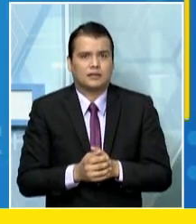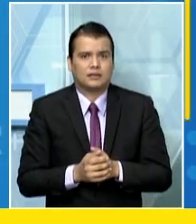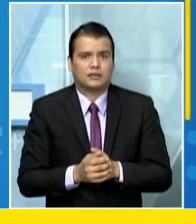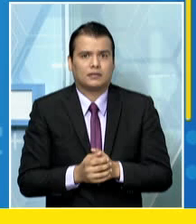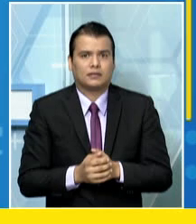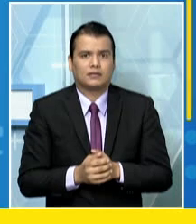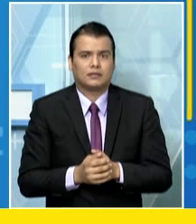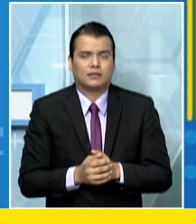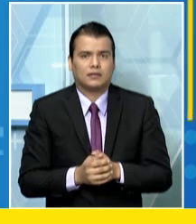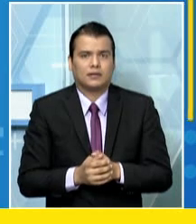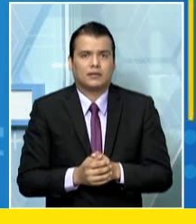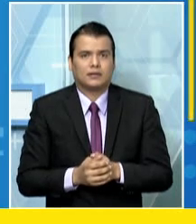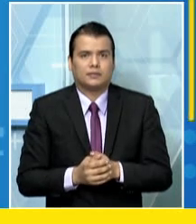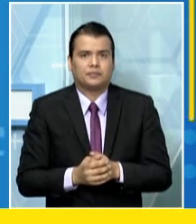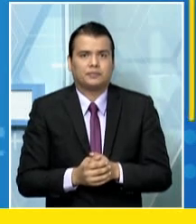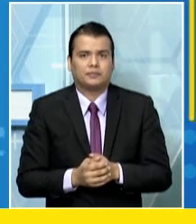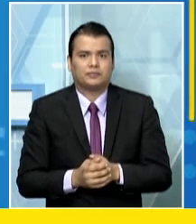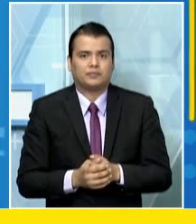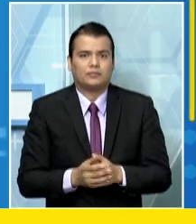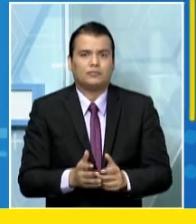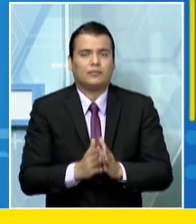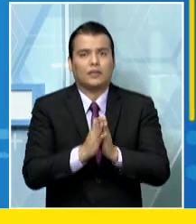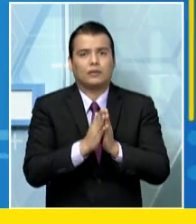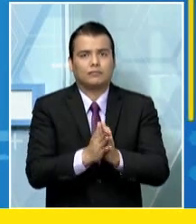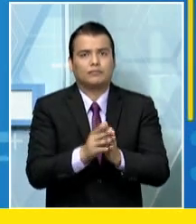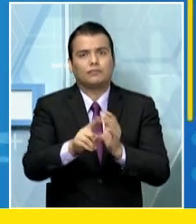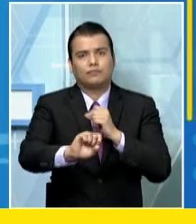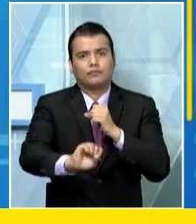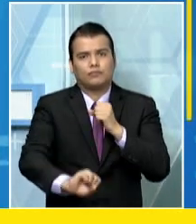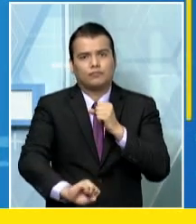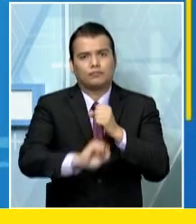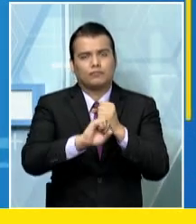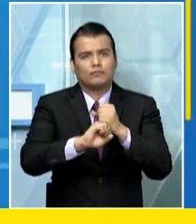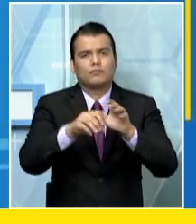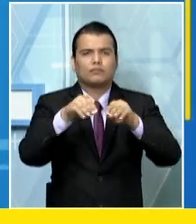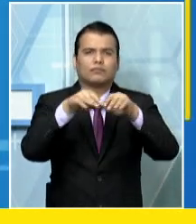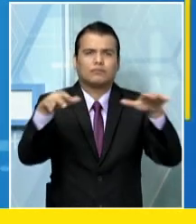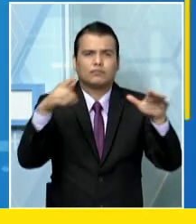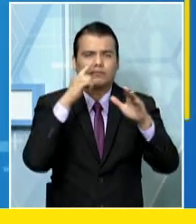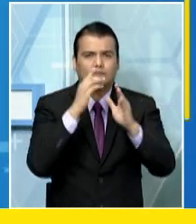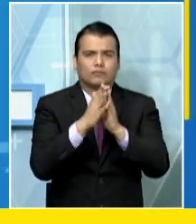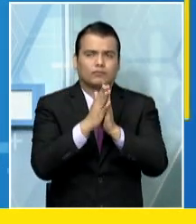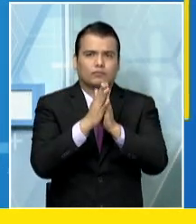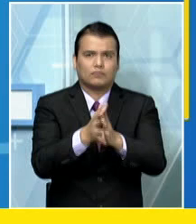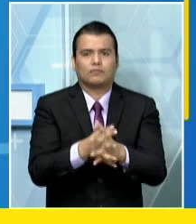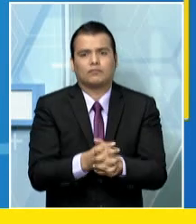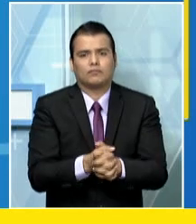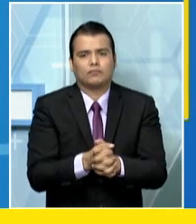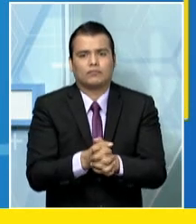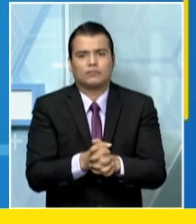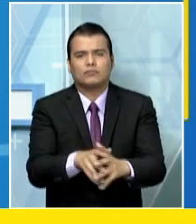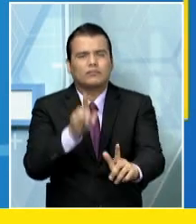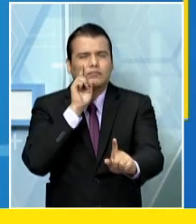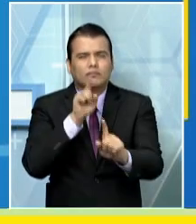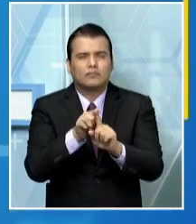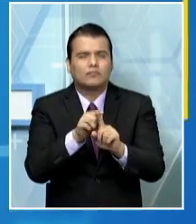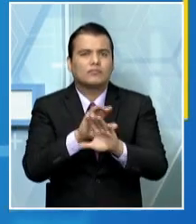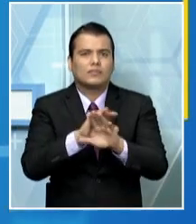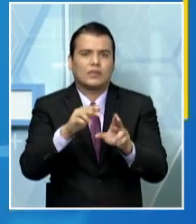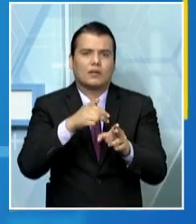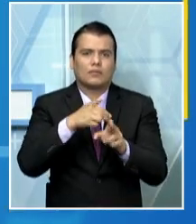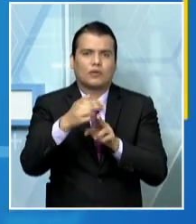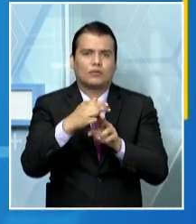Podemos confiar en ustedes que nos puedan colaborar y así poder